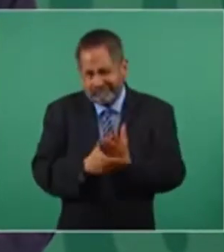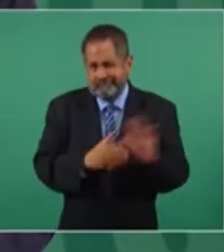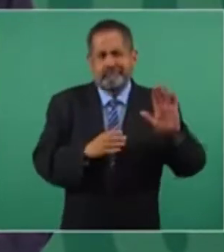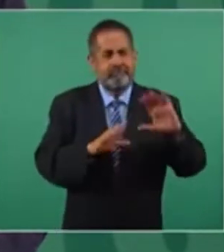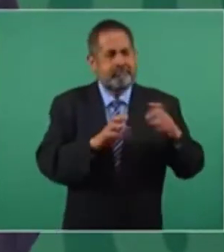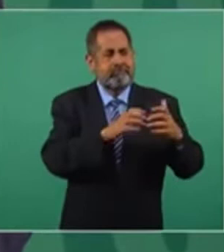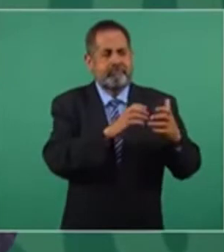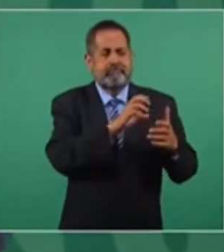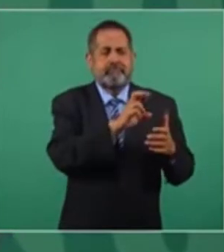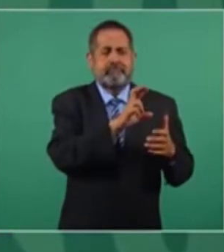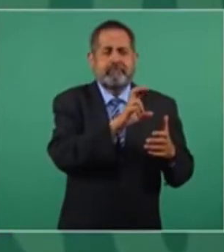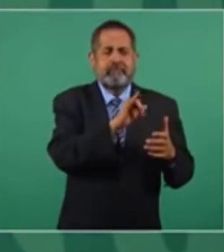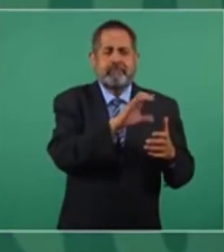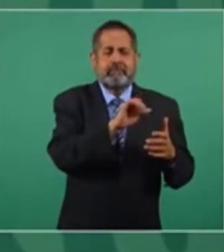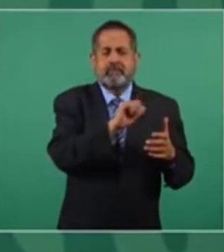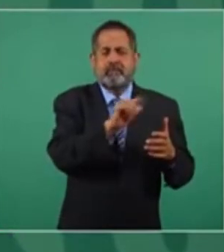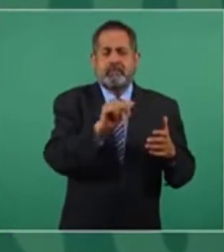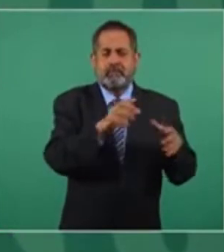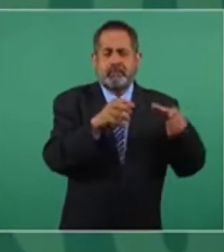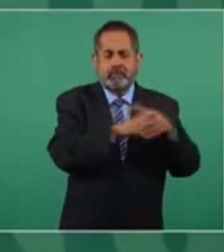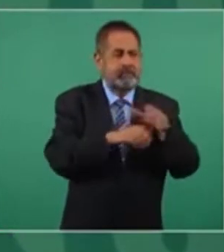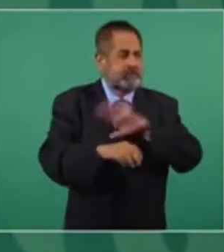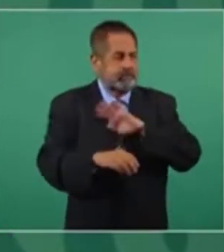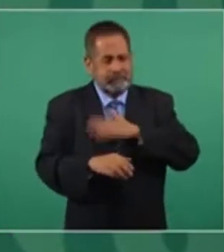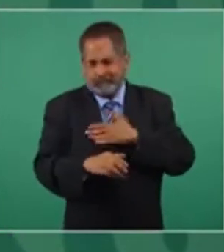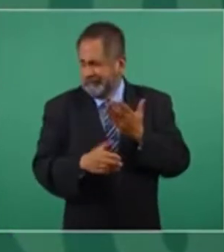criolla y contra